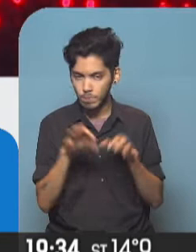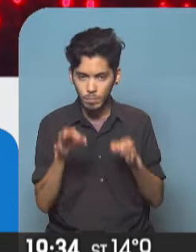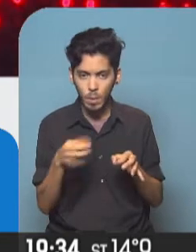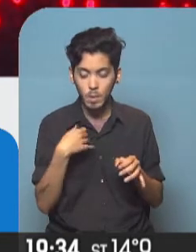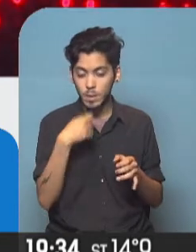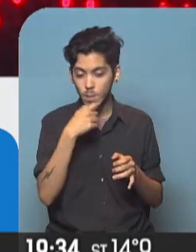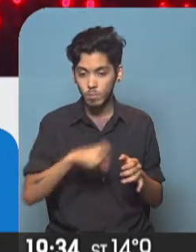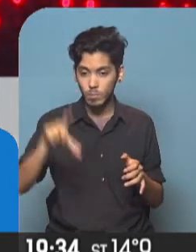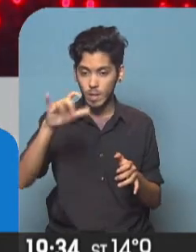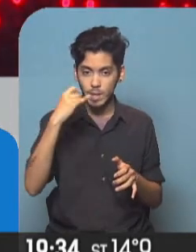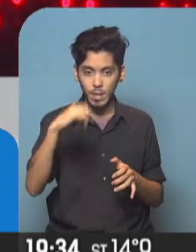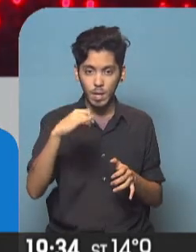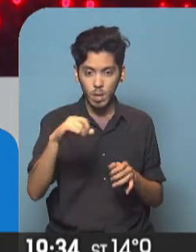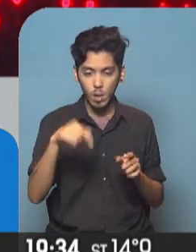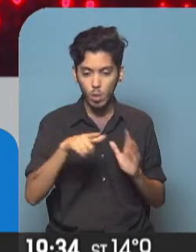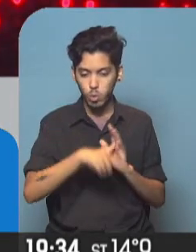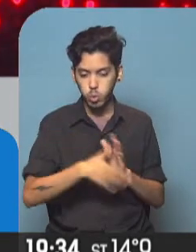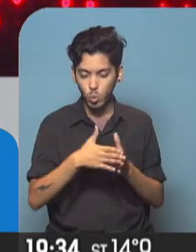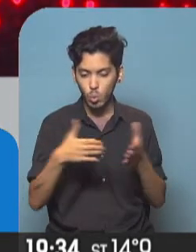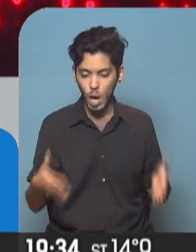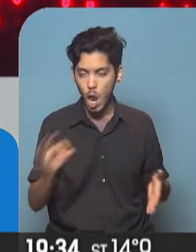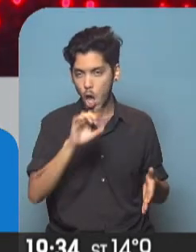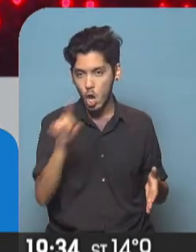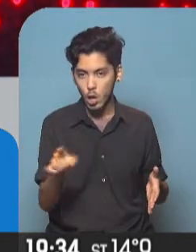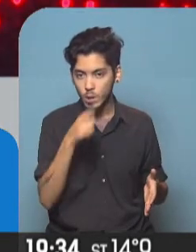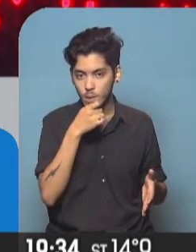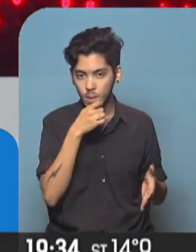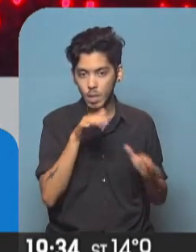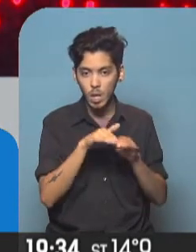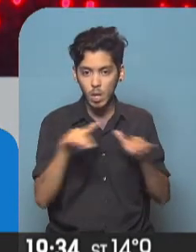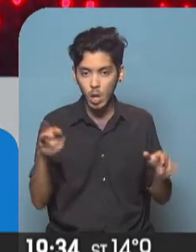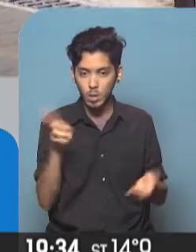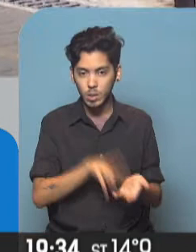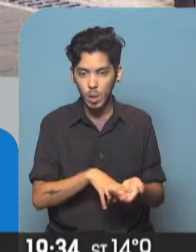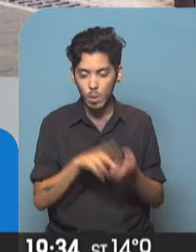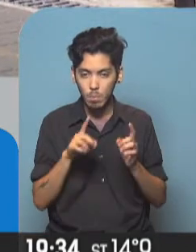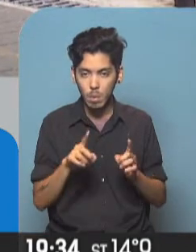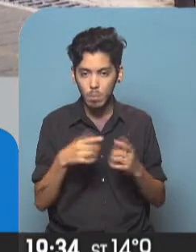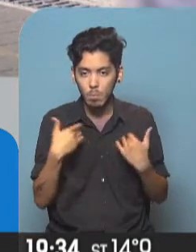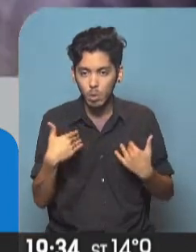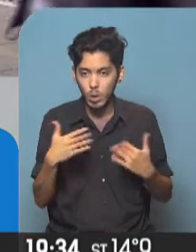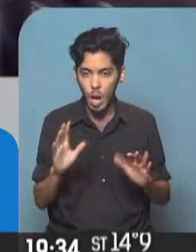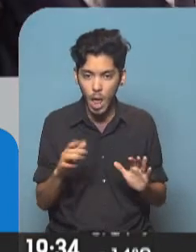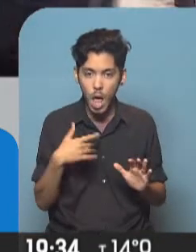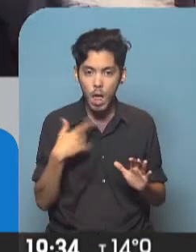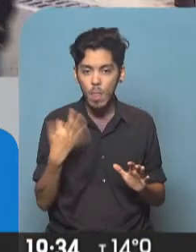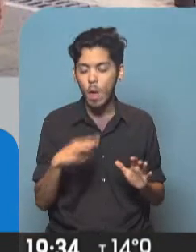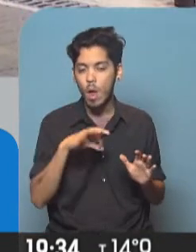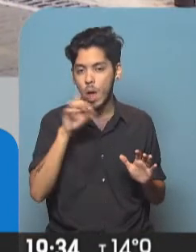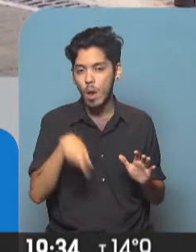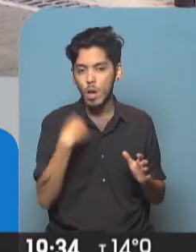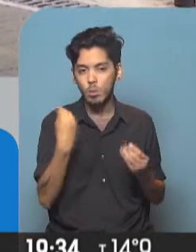mucho la tasa de interés y dice, bueno, esto va a durar, no va a durar. Si realineamos esos incentivos, tendría que haber